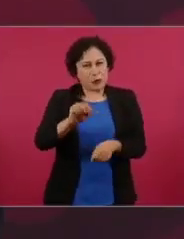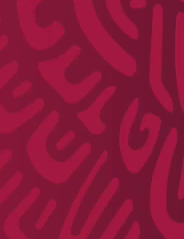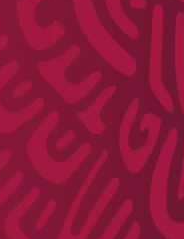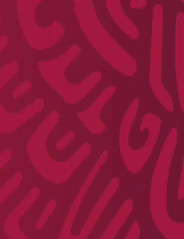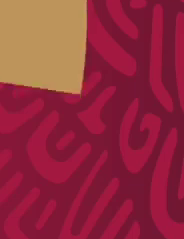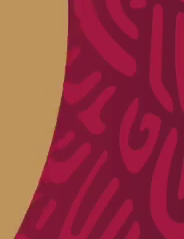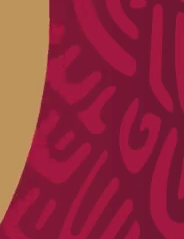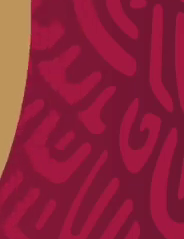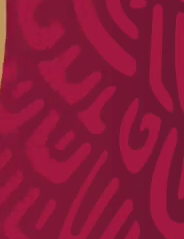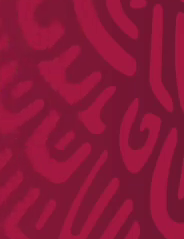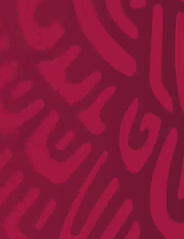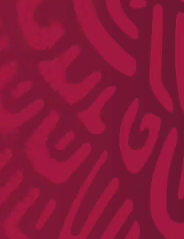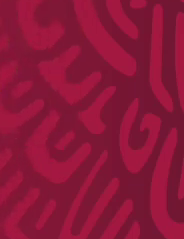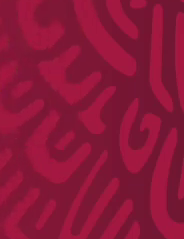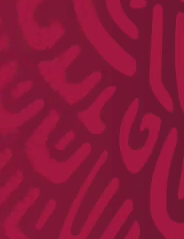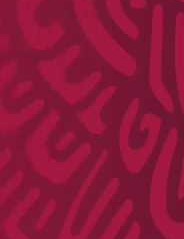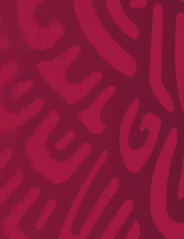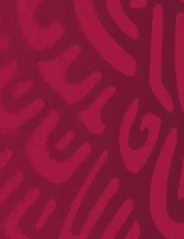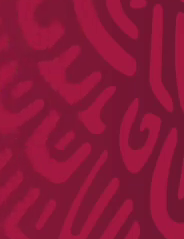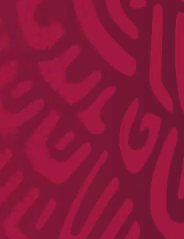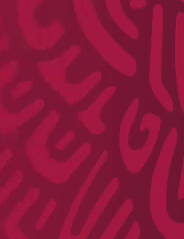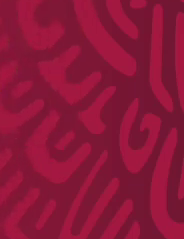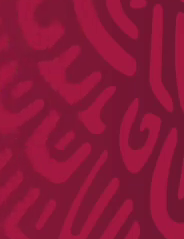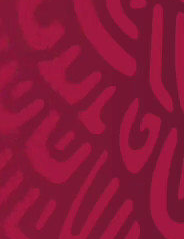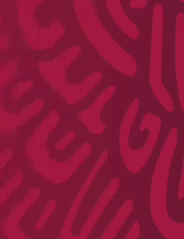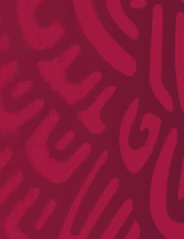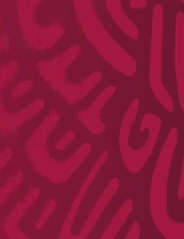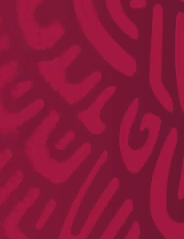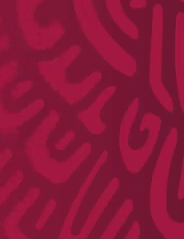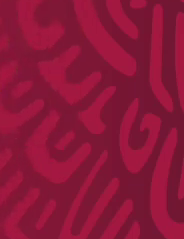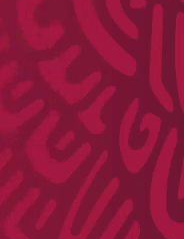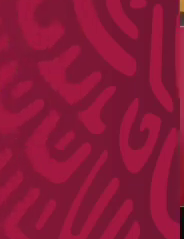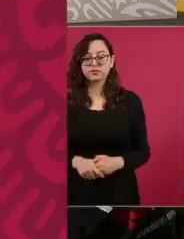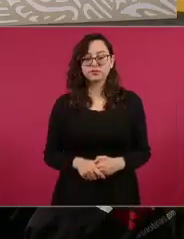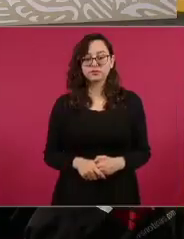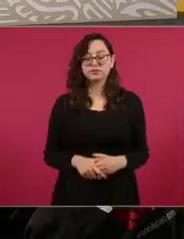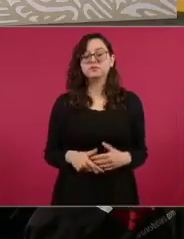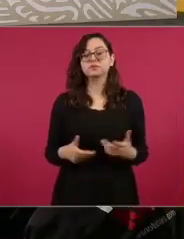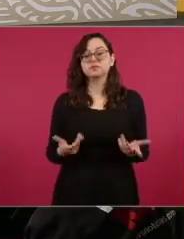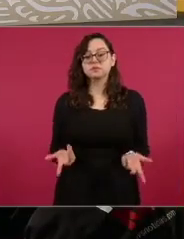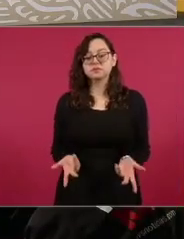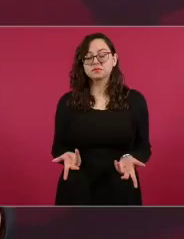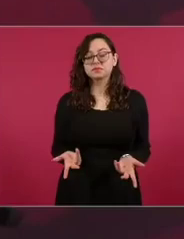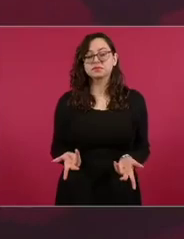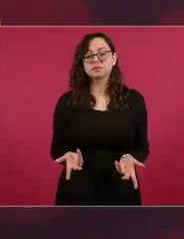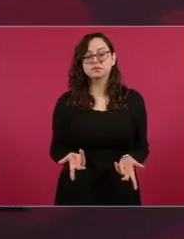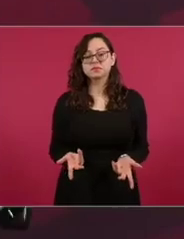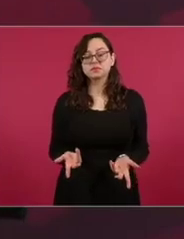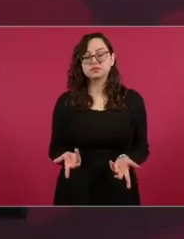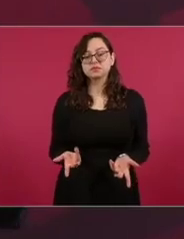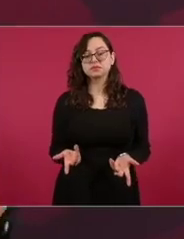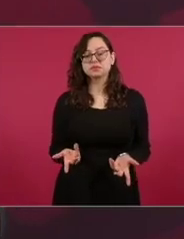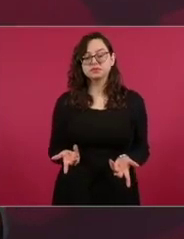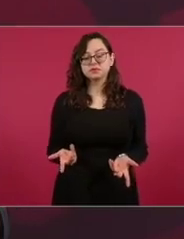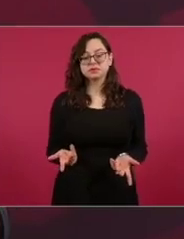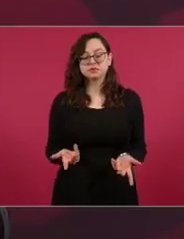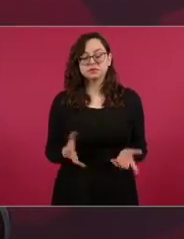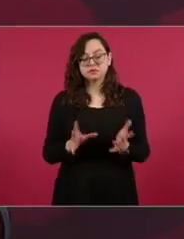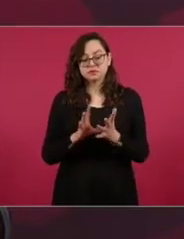para legitimar la corrupción. Entonces, como modificaron la Constitución, ya lo hemos hablado,